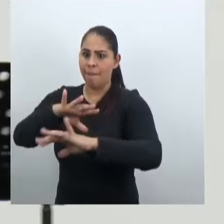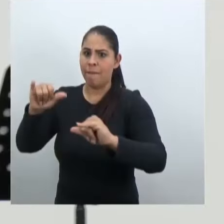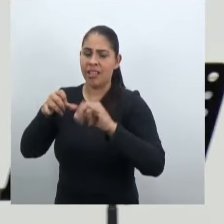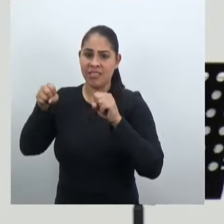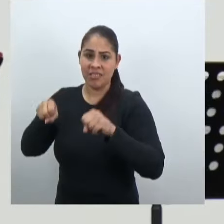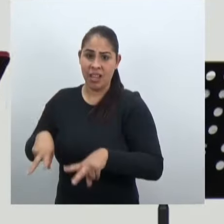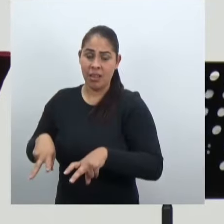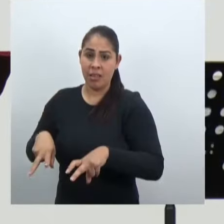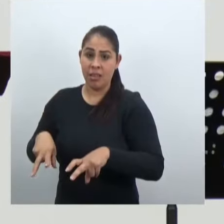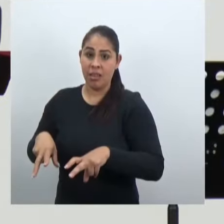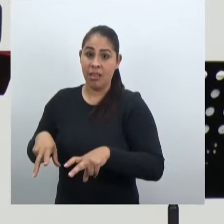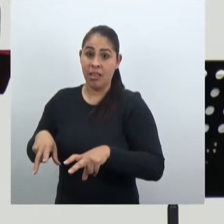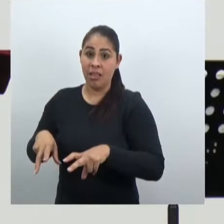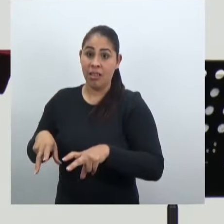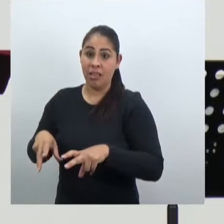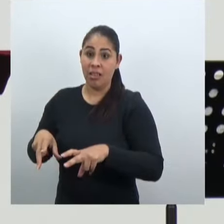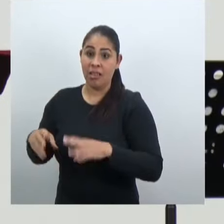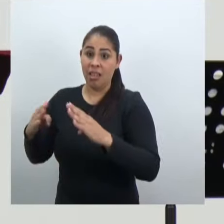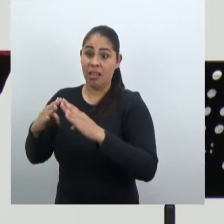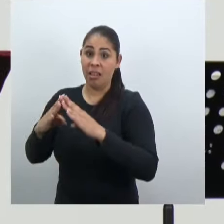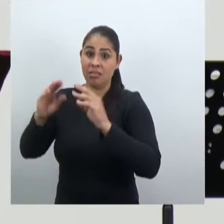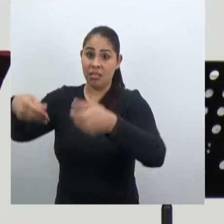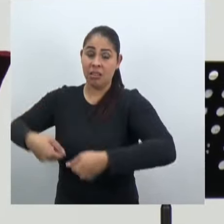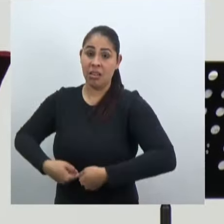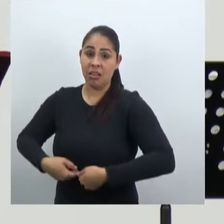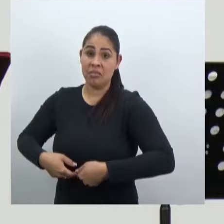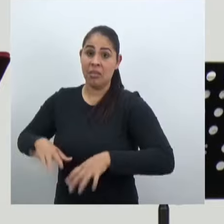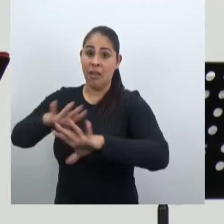paz. Pero este, que es como tú y yo,